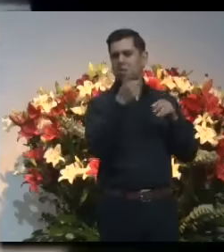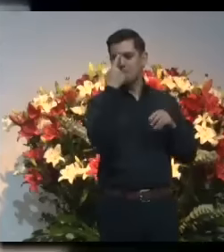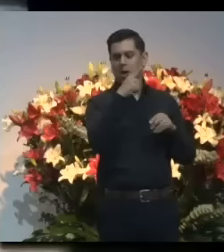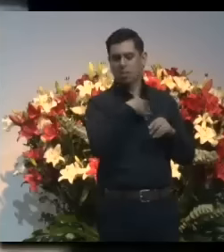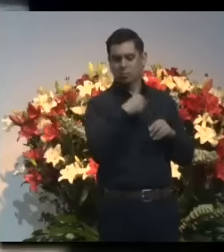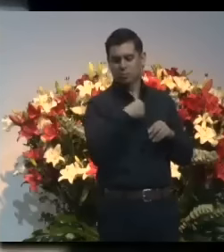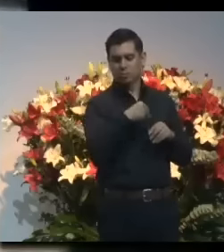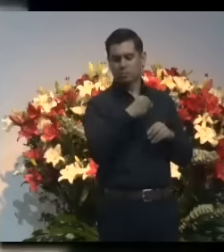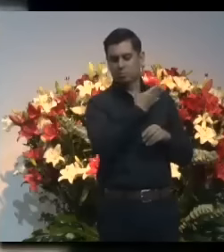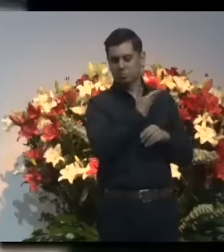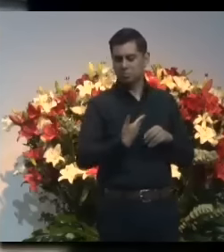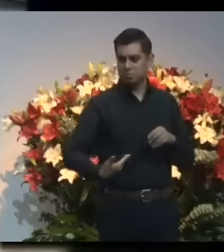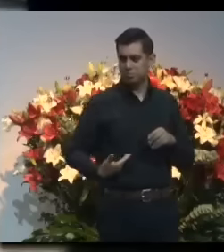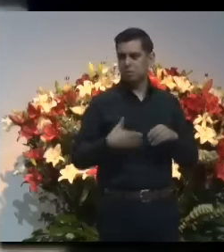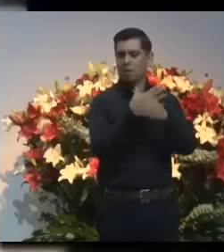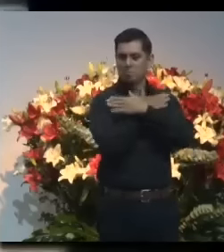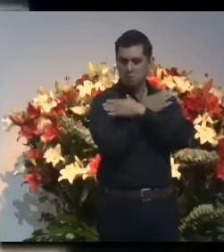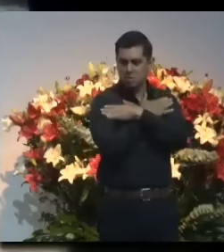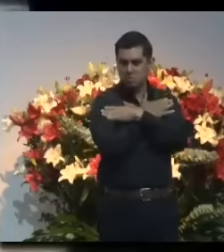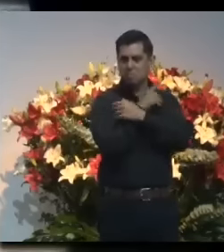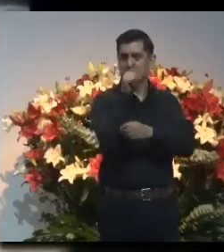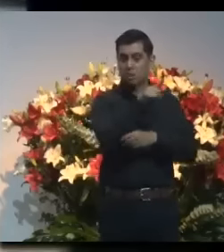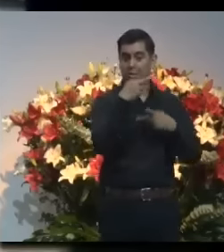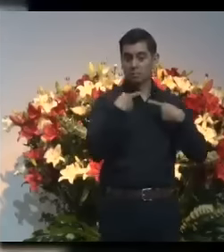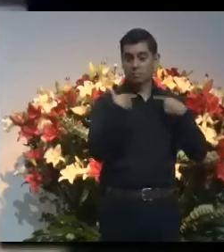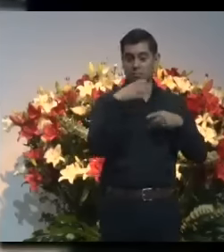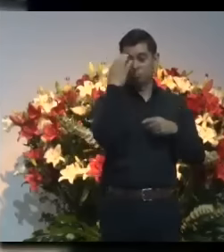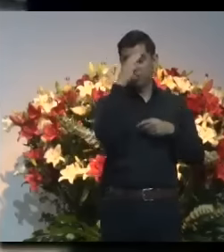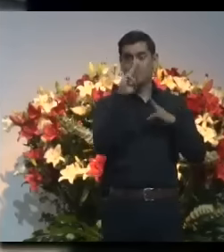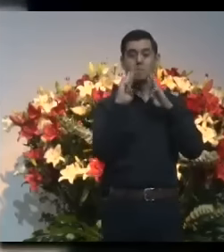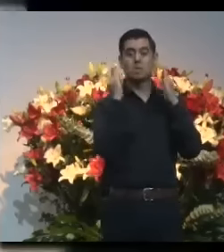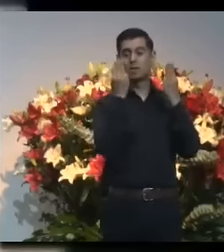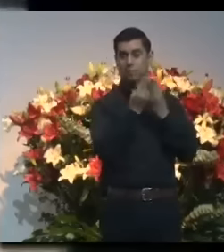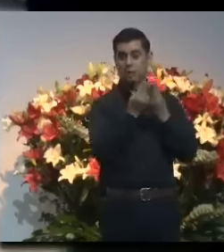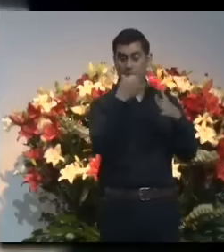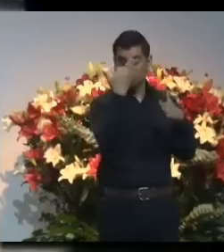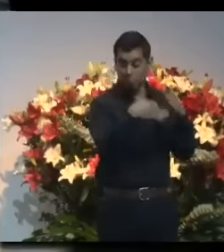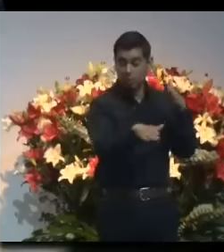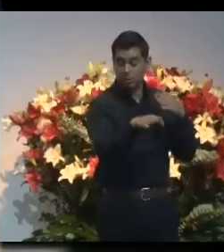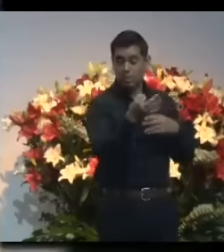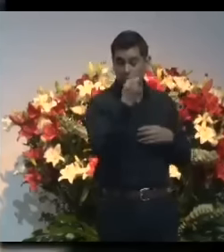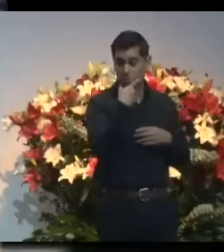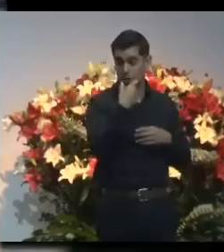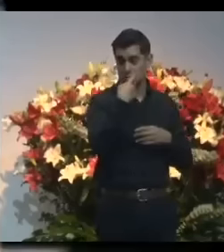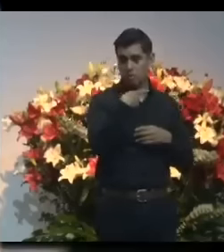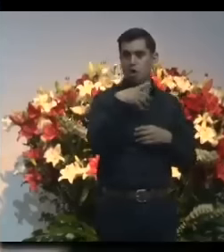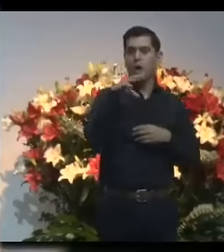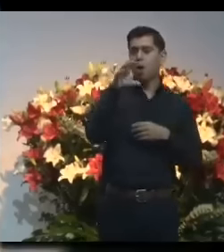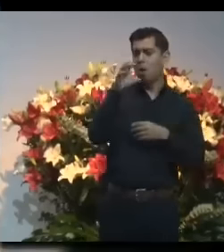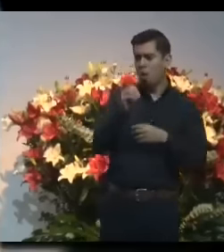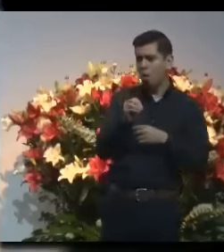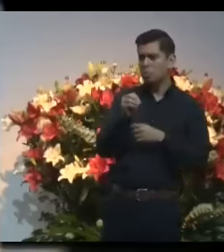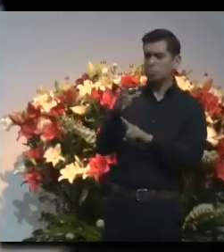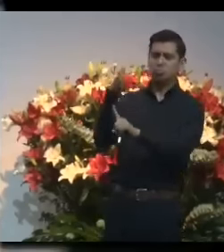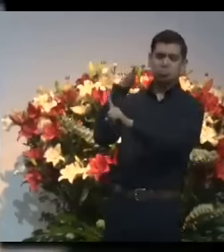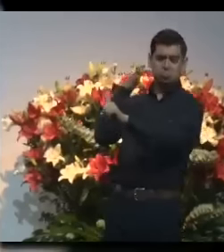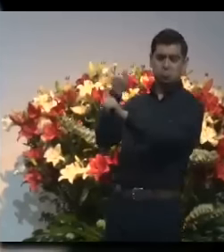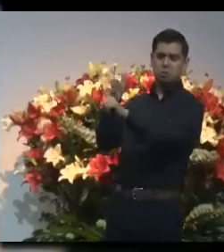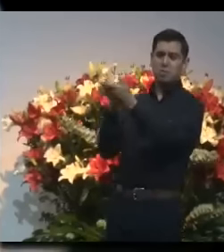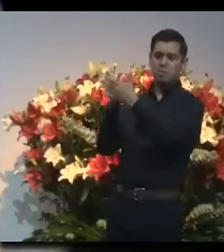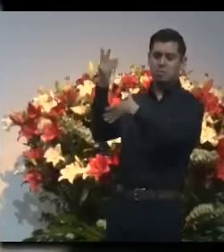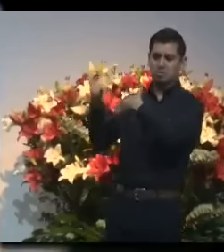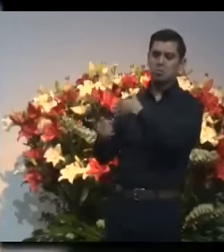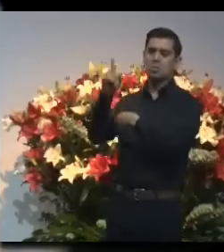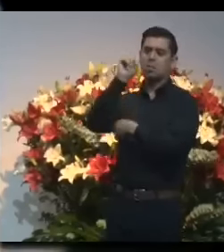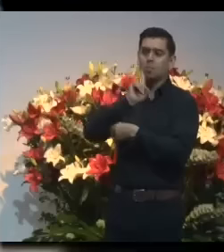que sigan los abrazos a los delincuentes, que siga la falta de medicamentos, o le intentamos con un proyecto ciudadano de una